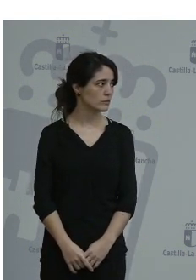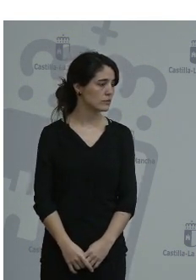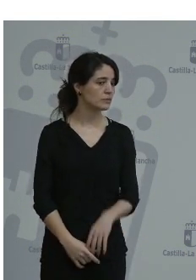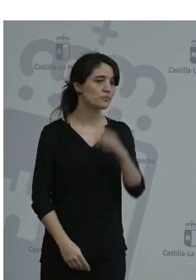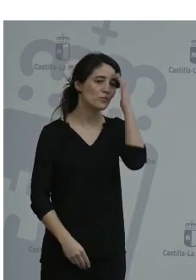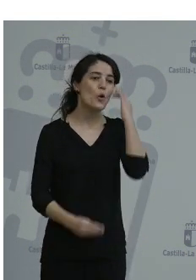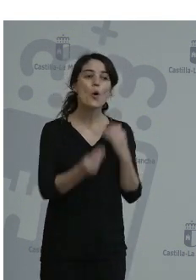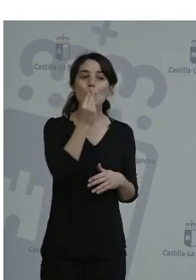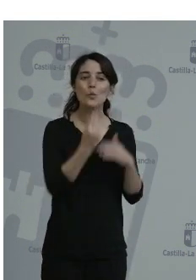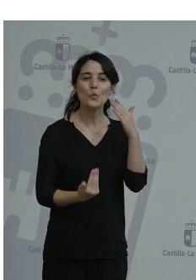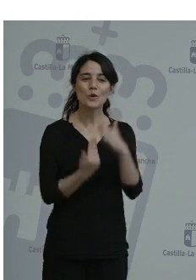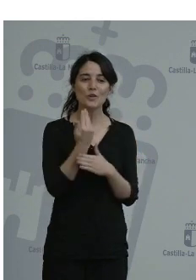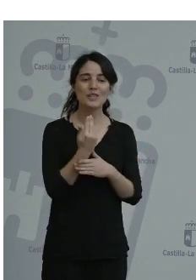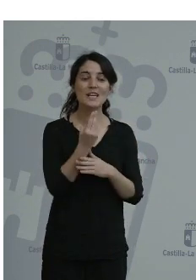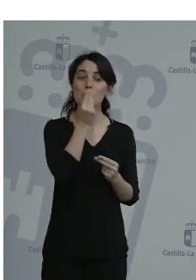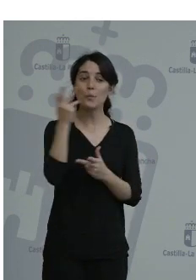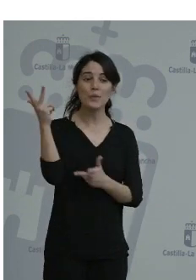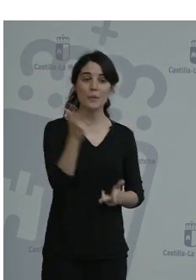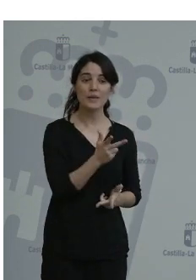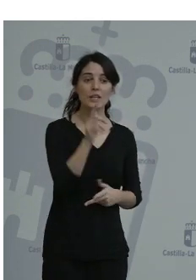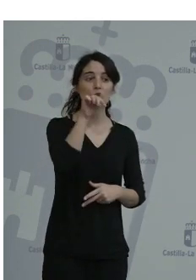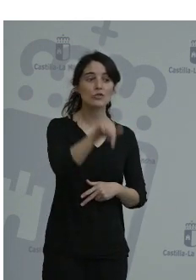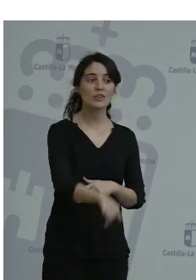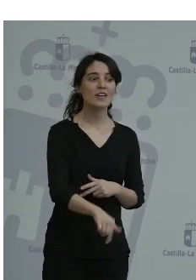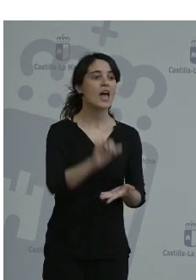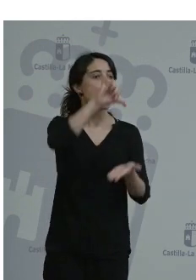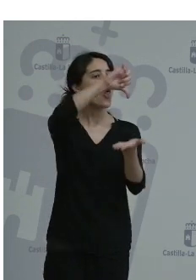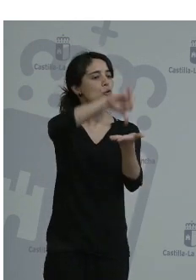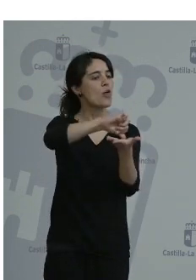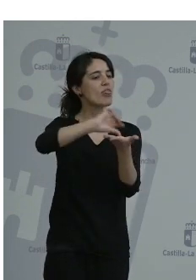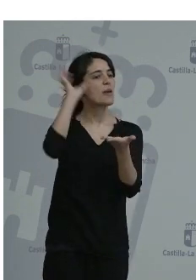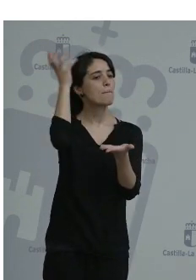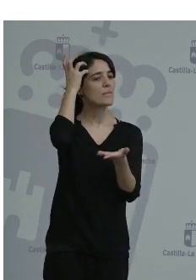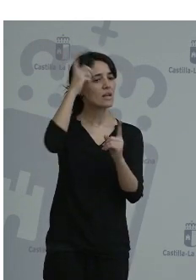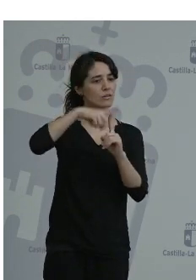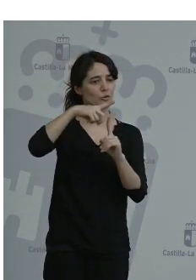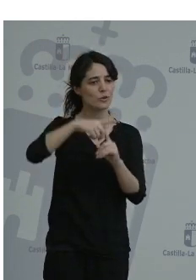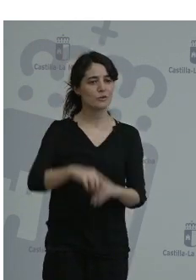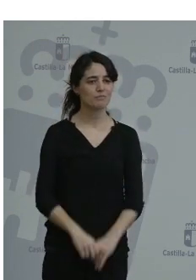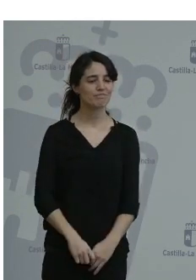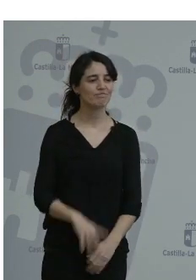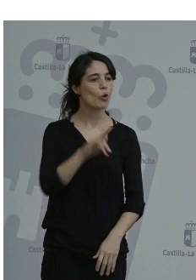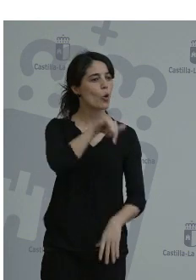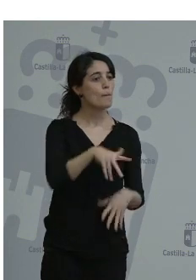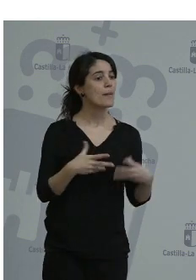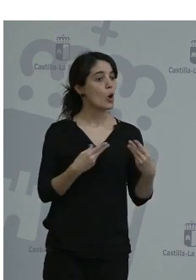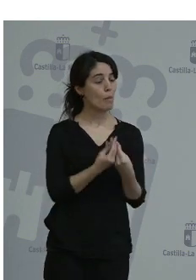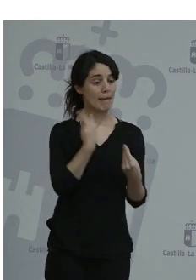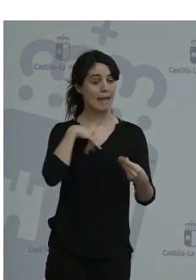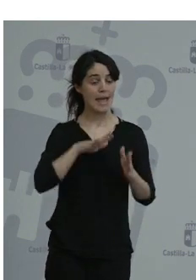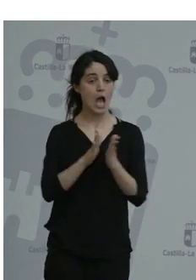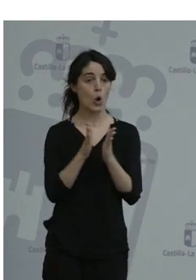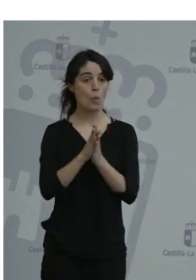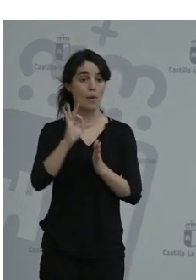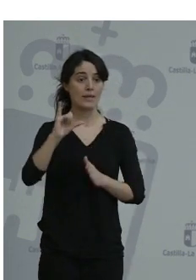Buenos días y bienvenidos a la ciudad imperial de Toledo. Me acompañan, como ha dicho Silvia,